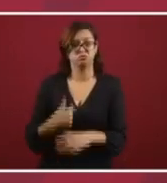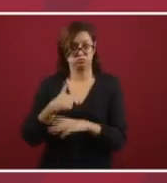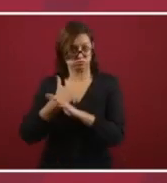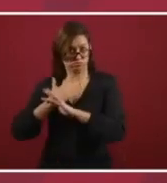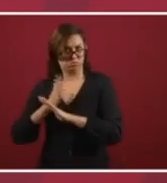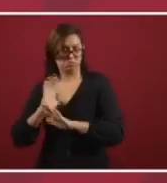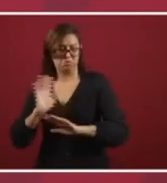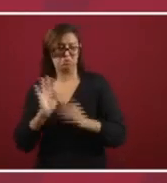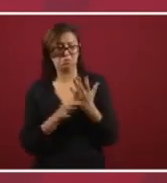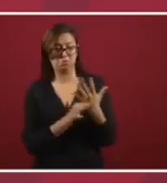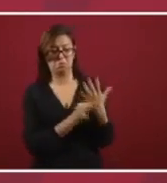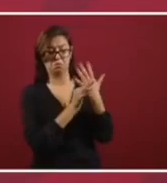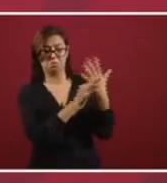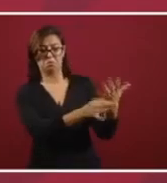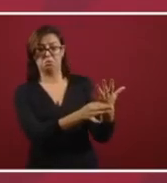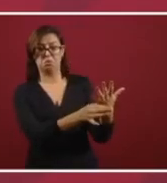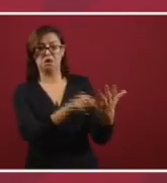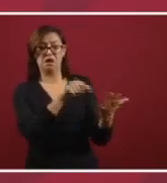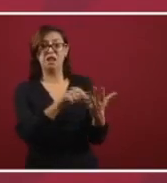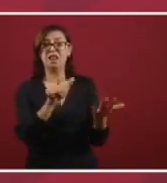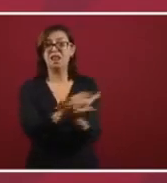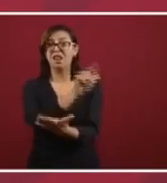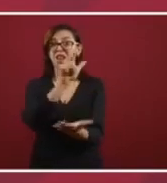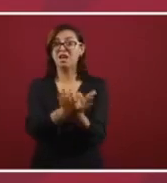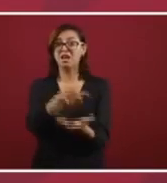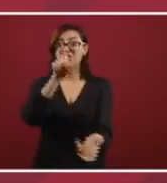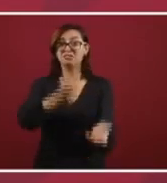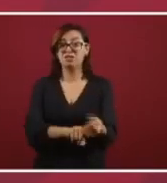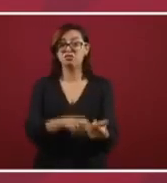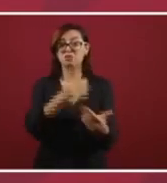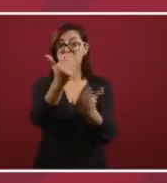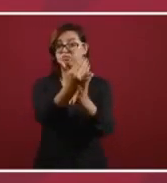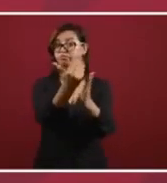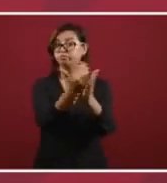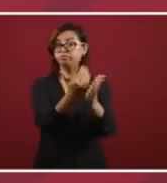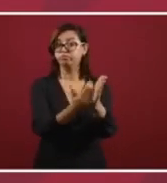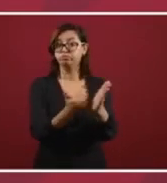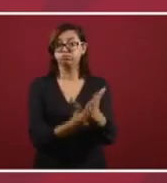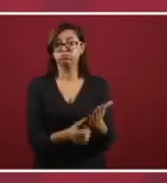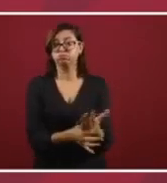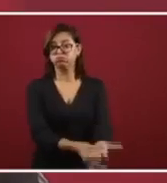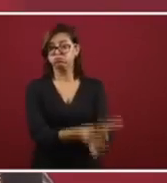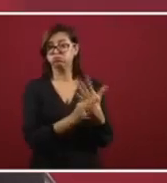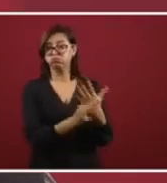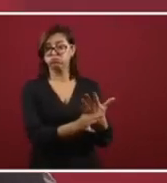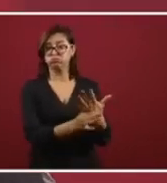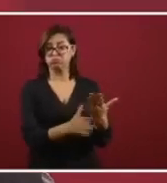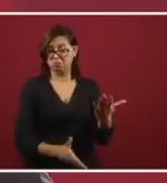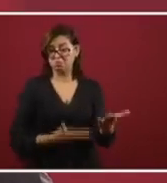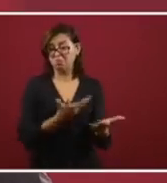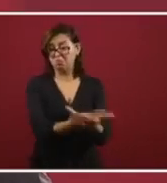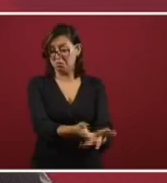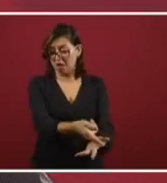hasta los considerandos de la ley que se propuso